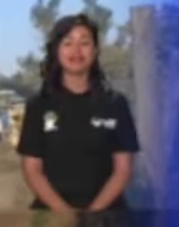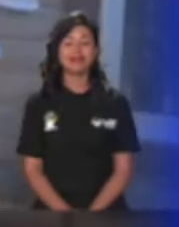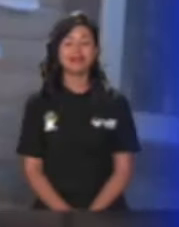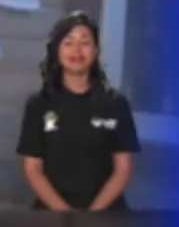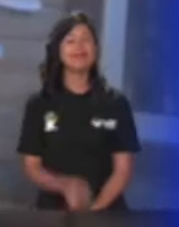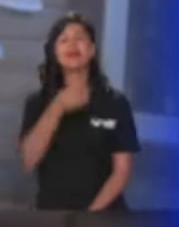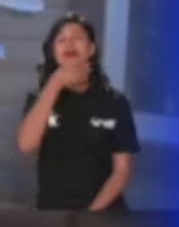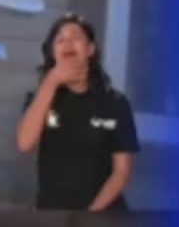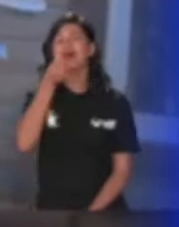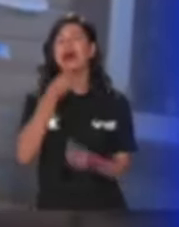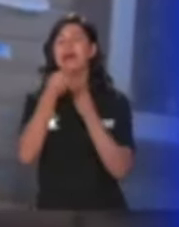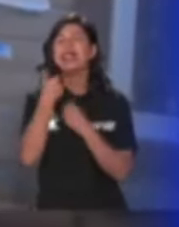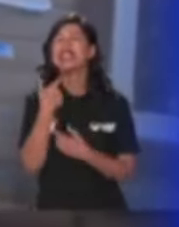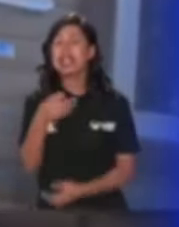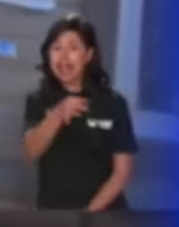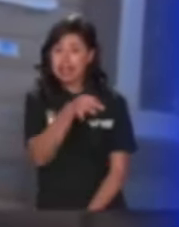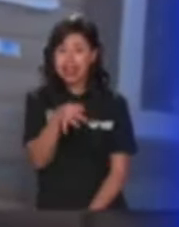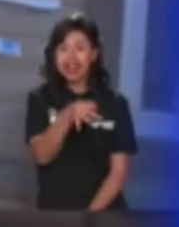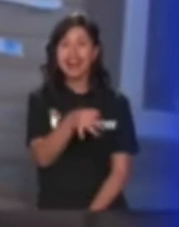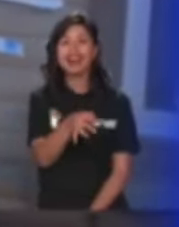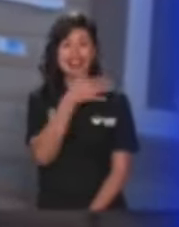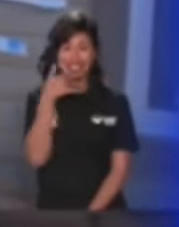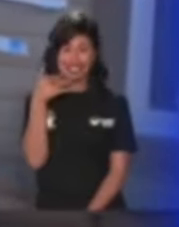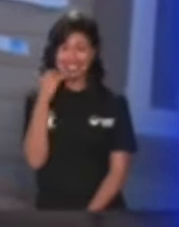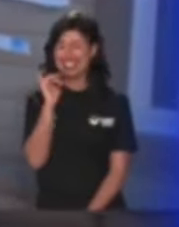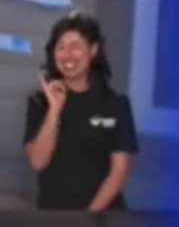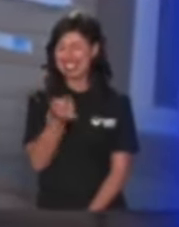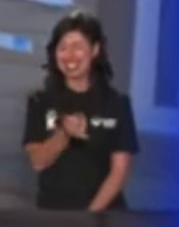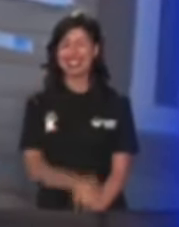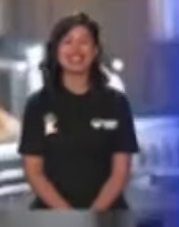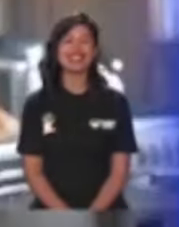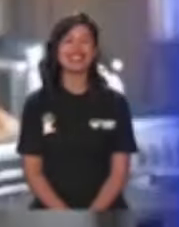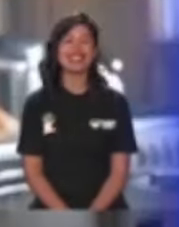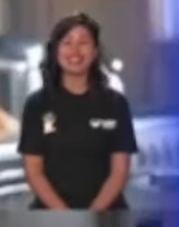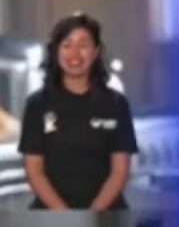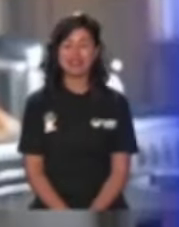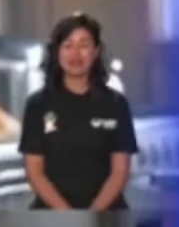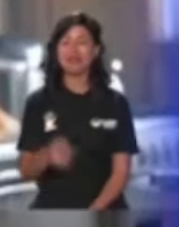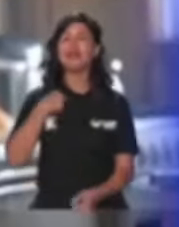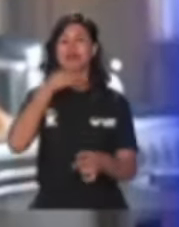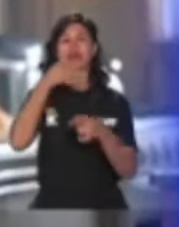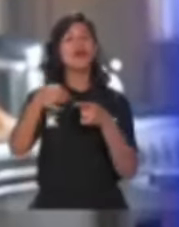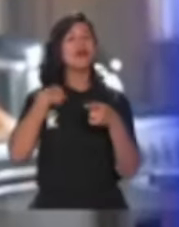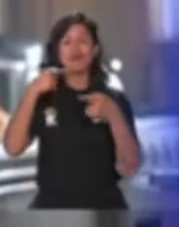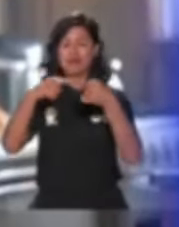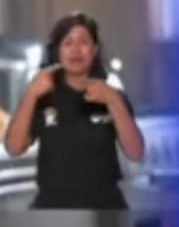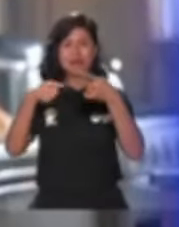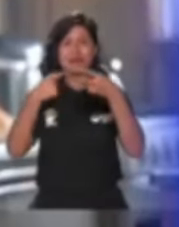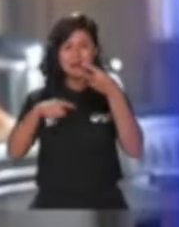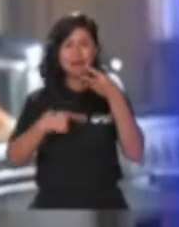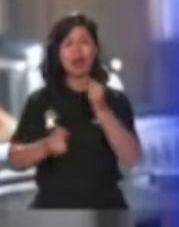¿Qué comiste? ¿Lenteja? ¿Estaban ricas? Yo digo, yo pasé por esto, con mi